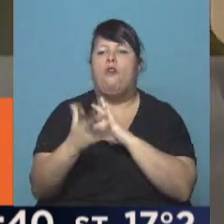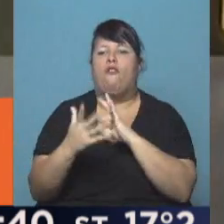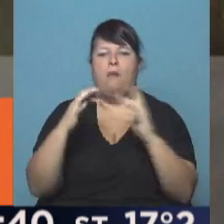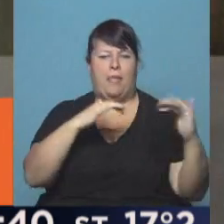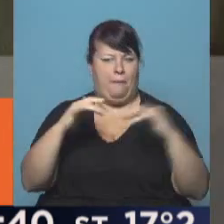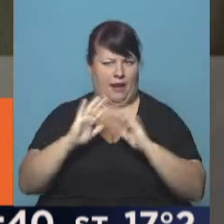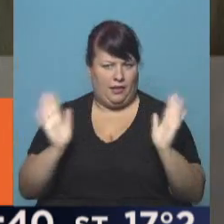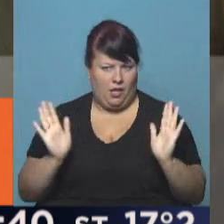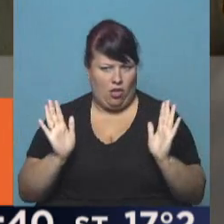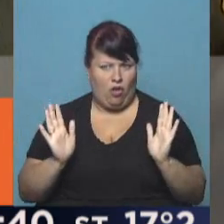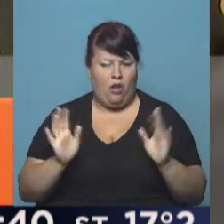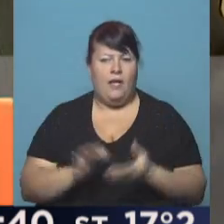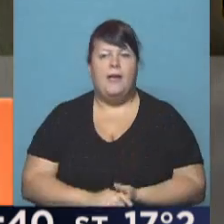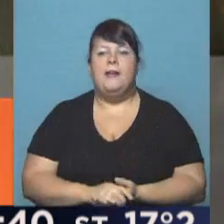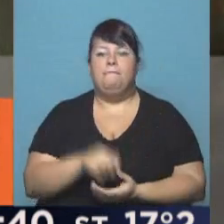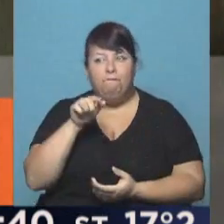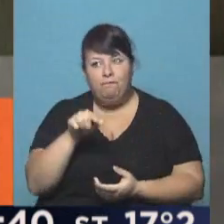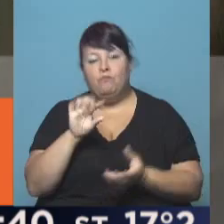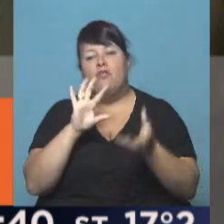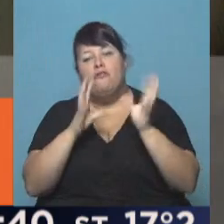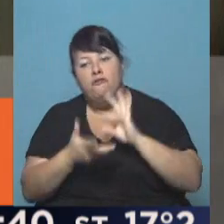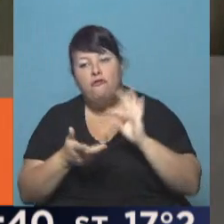jugar, ¿no? Eso es un poco